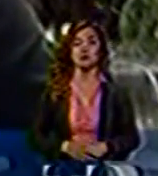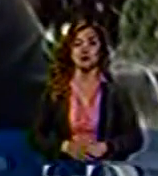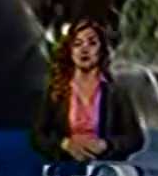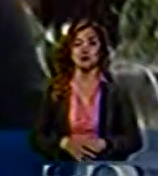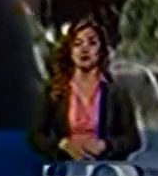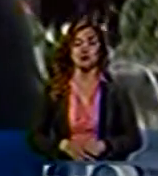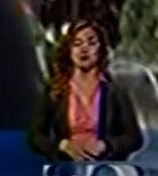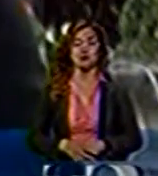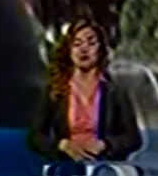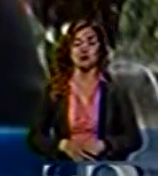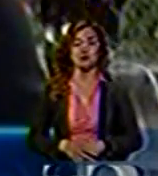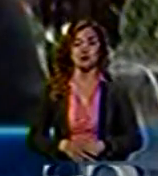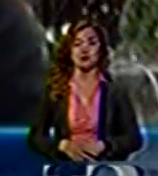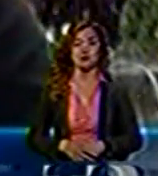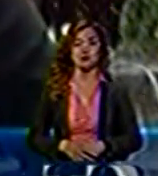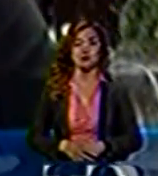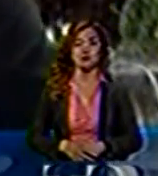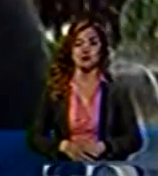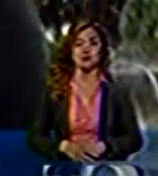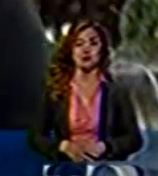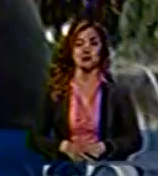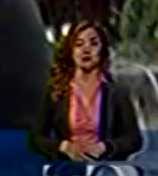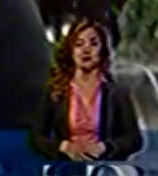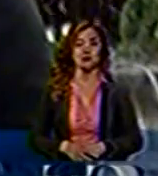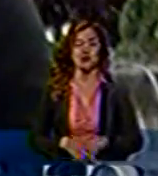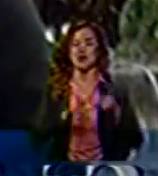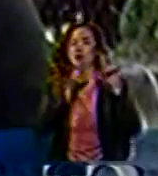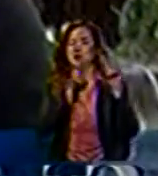Social Transitorio para conocer qué otros temas